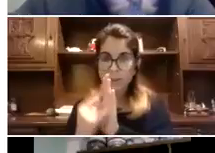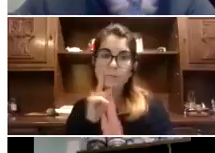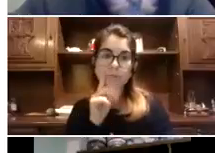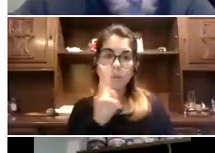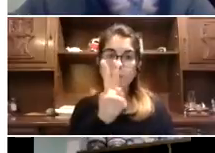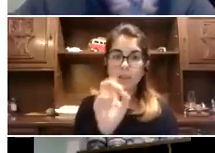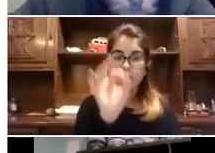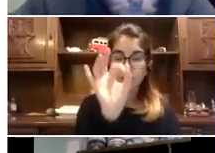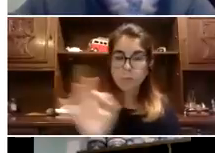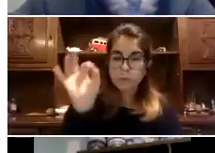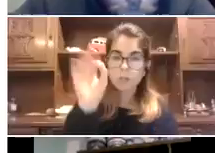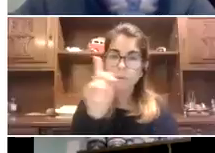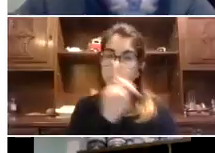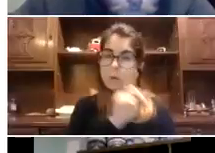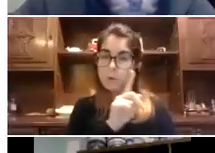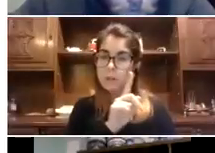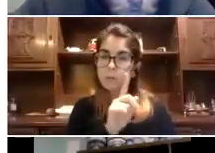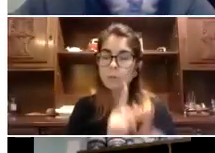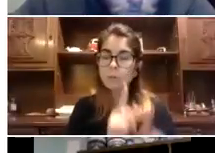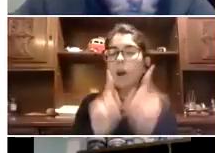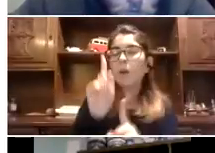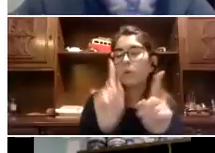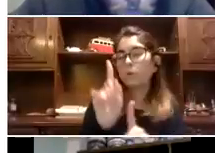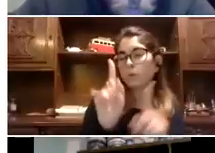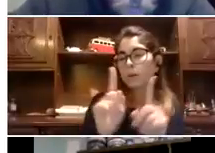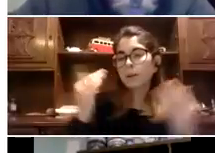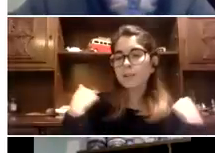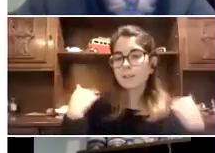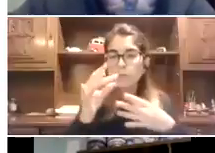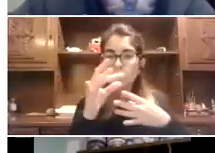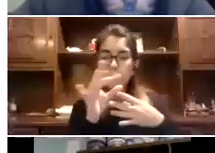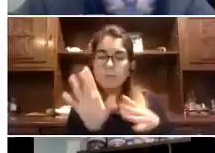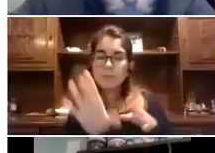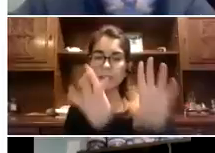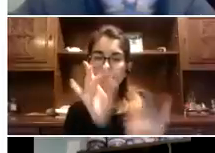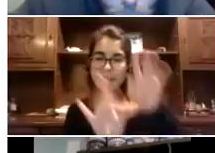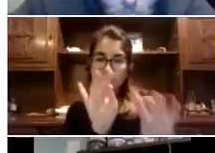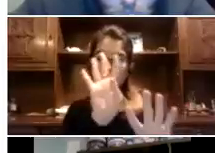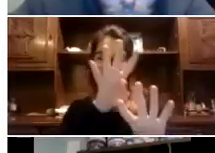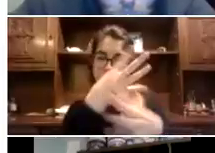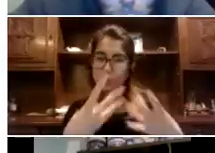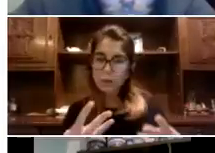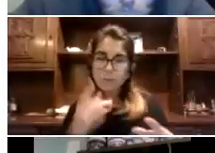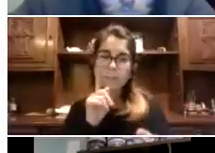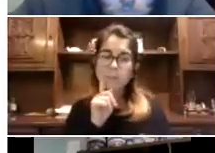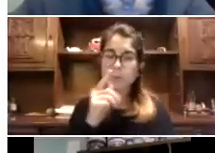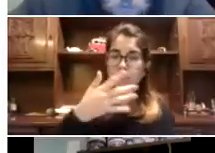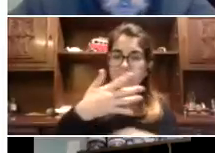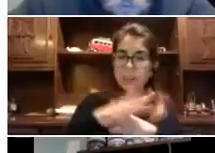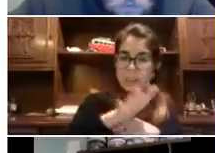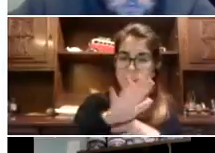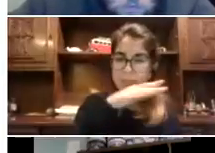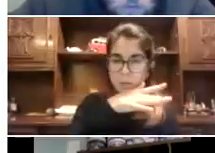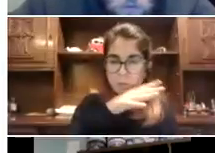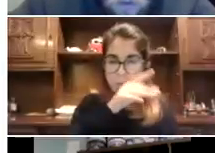y finalmente un par de ejercicios de selección curricular que tenían una ponderación del 15%. Como